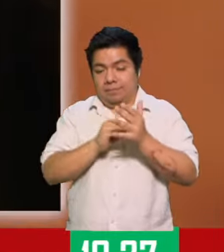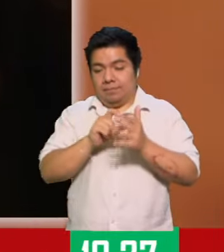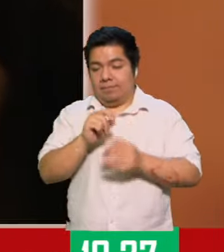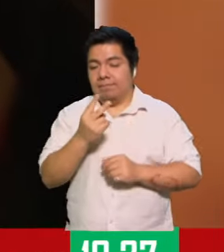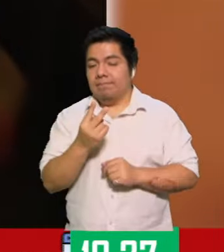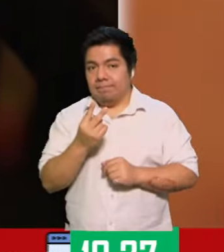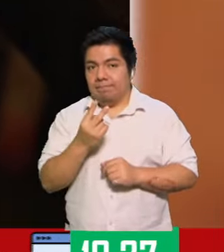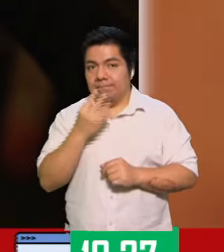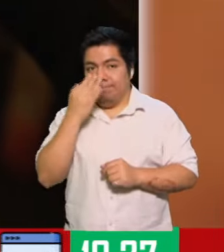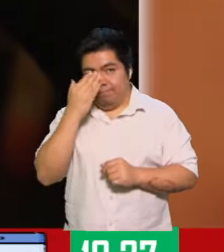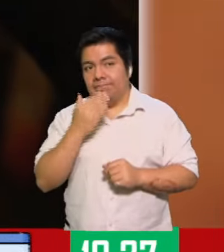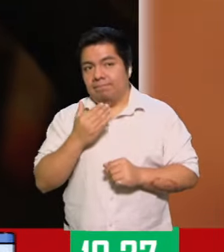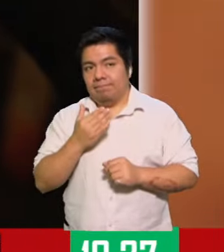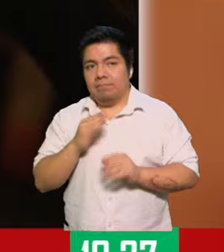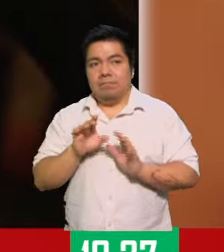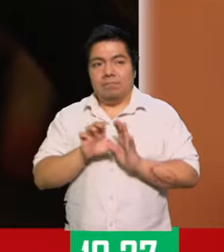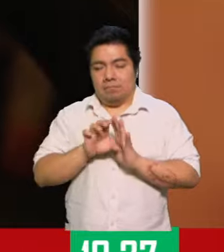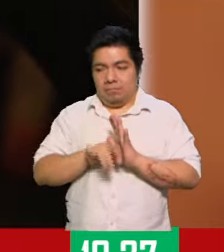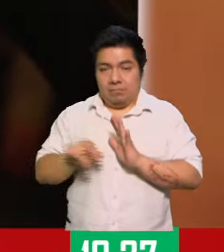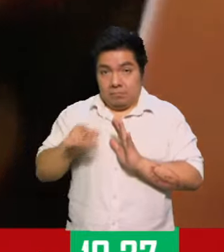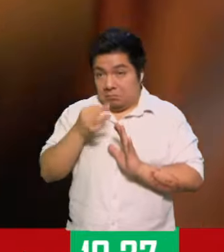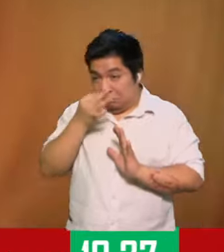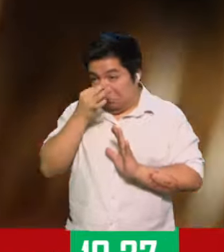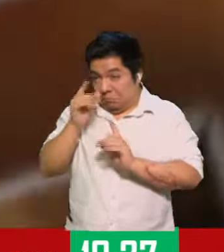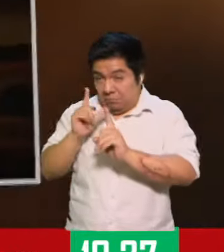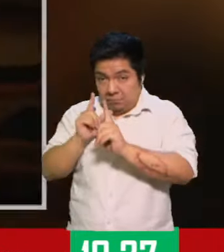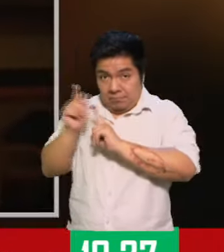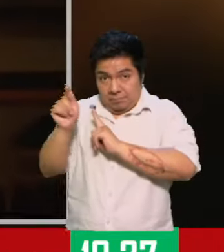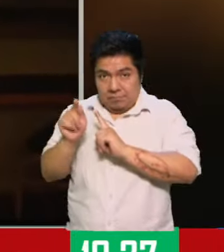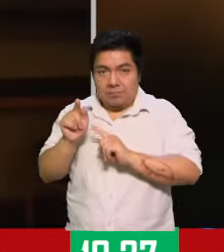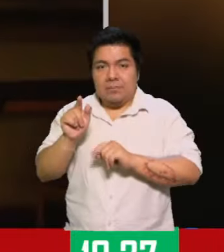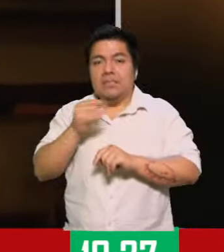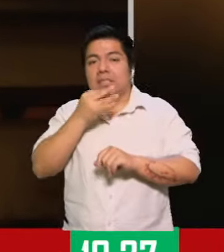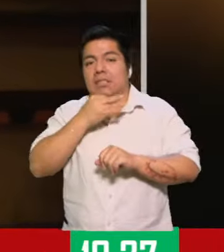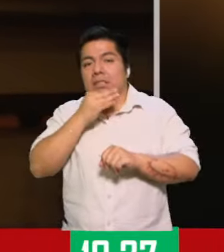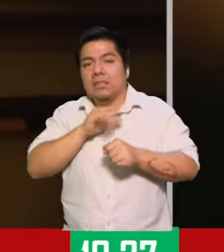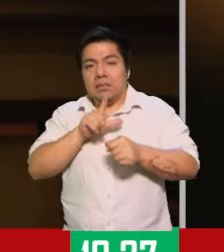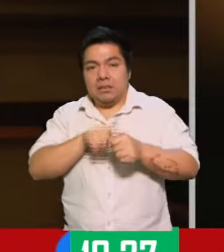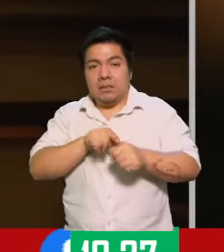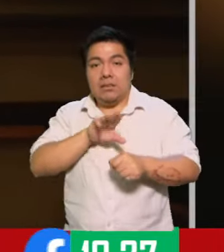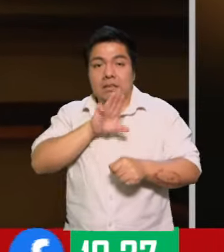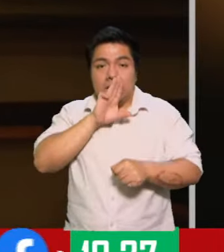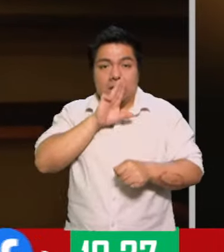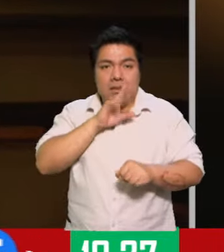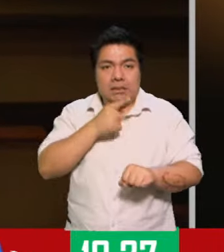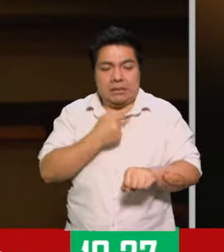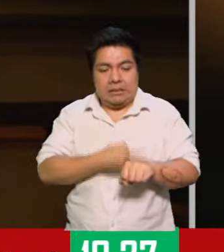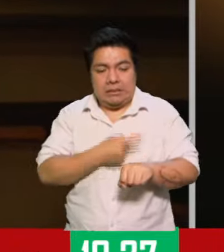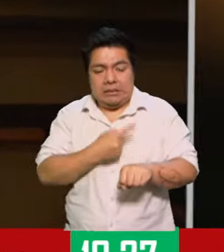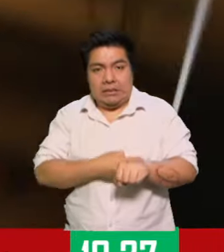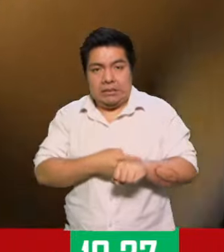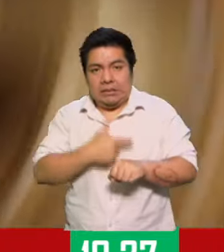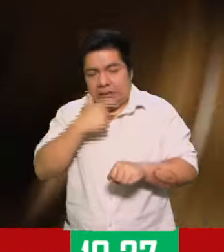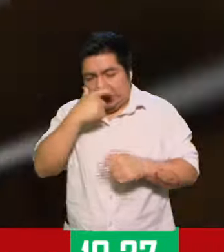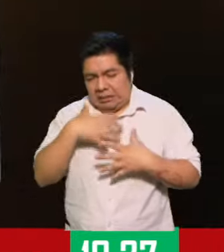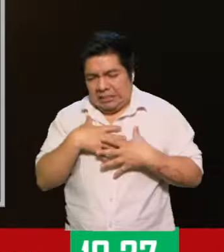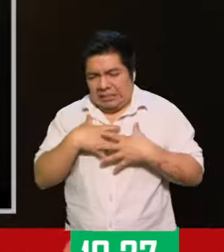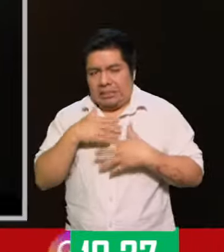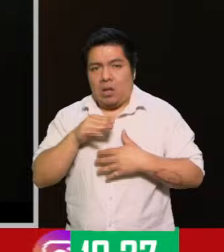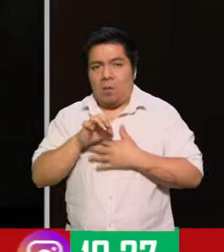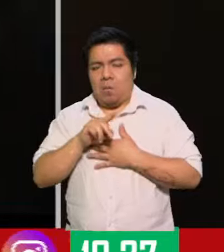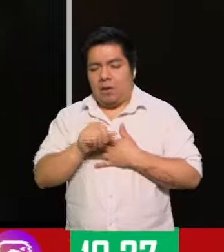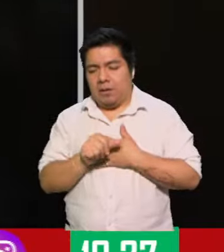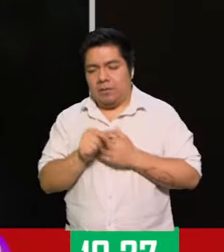y justamente cuando nos íbamos al festival a presentarla ahí ella se se enfermó le dio una neumonía típica que de